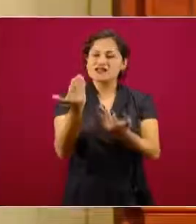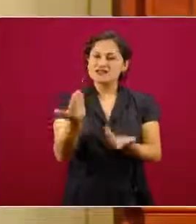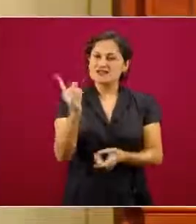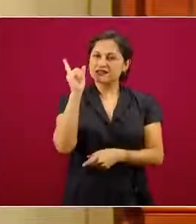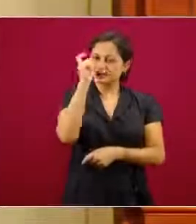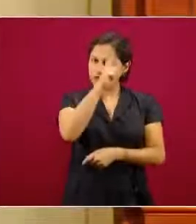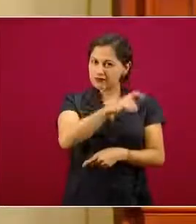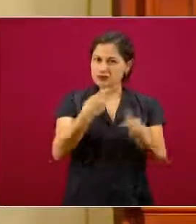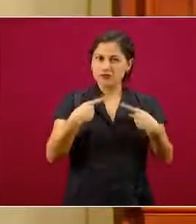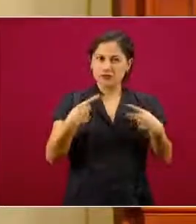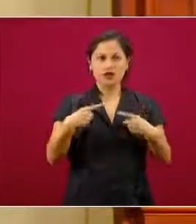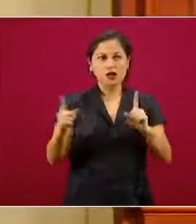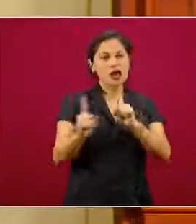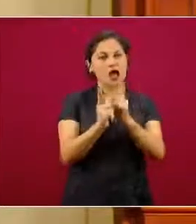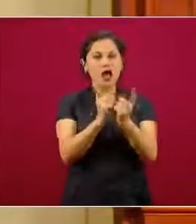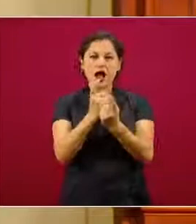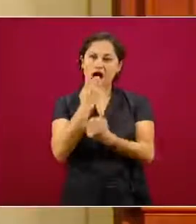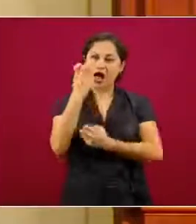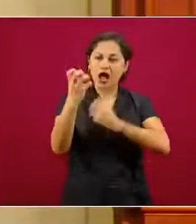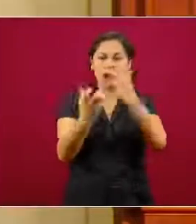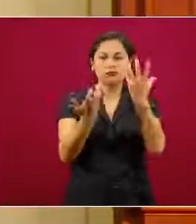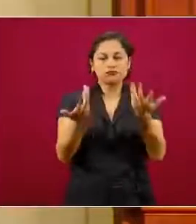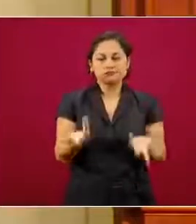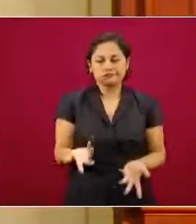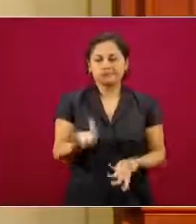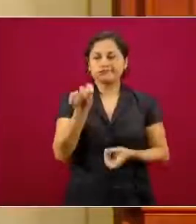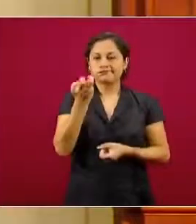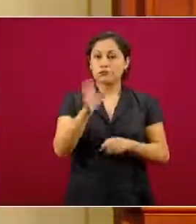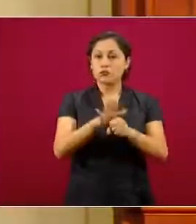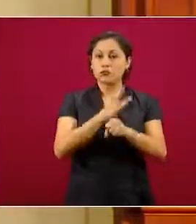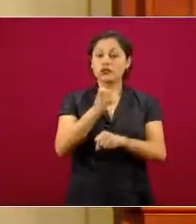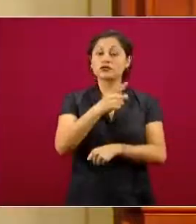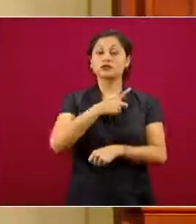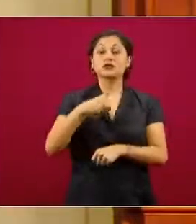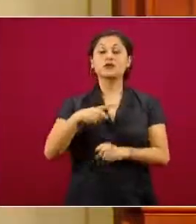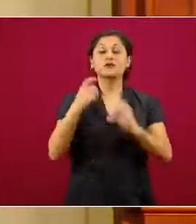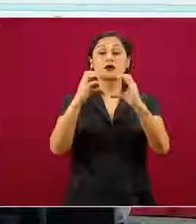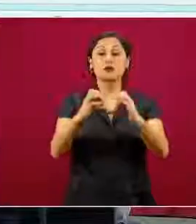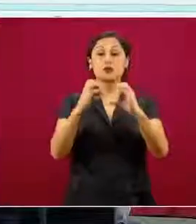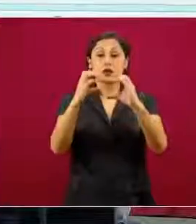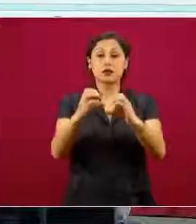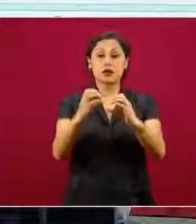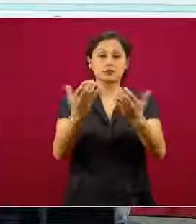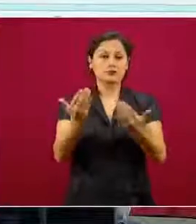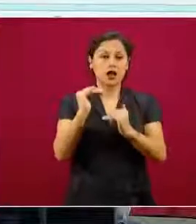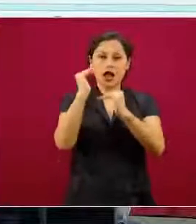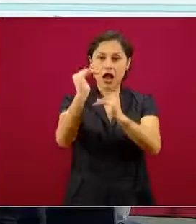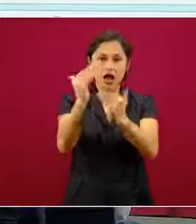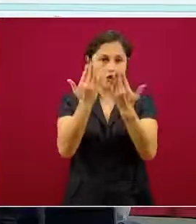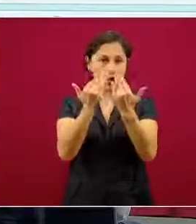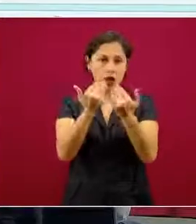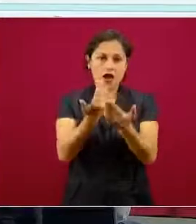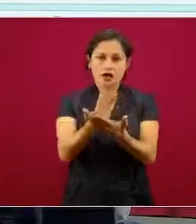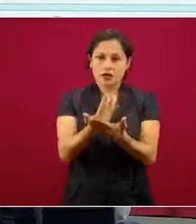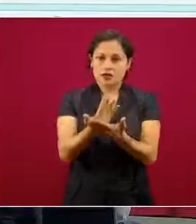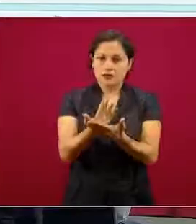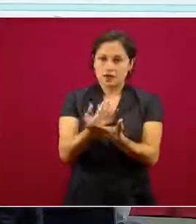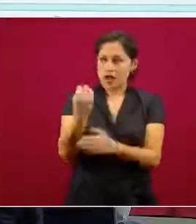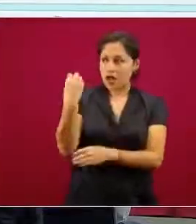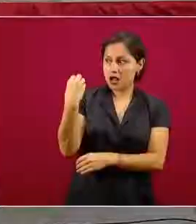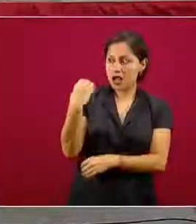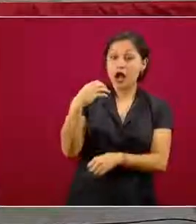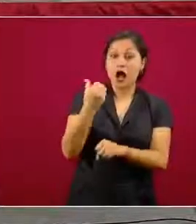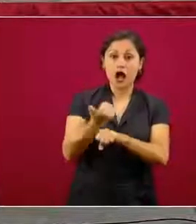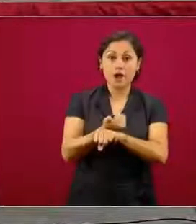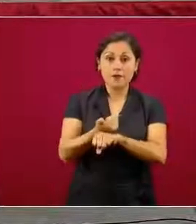lo tanto, aquí no hay ningún aforo permitido. Esto será hasta que alguna entidad federativa pueda llegar al color amarillo. Veamos